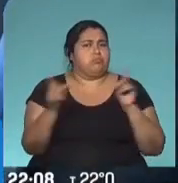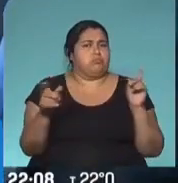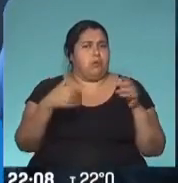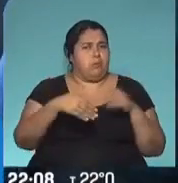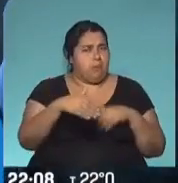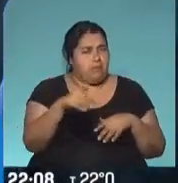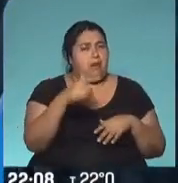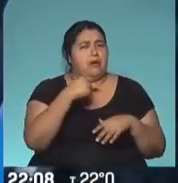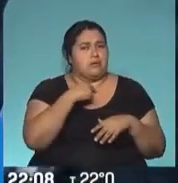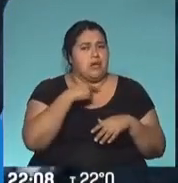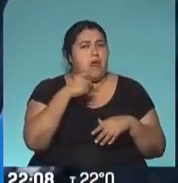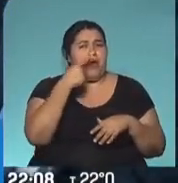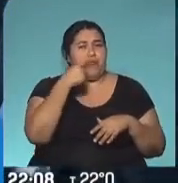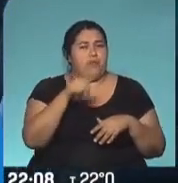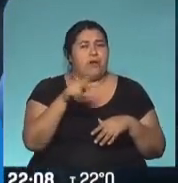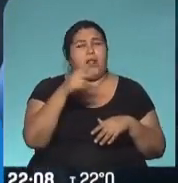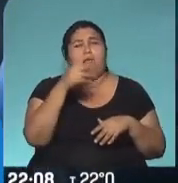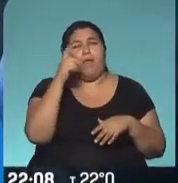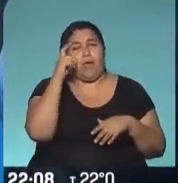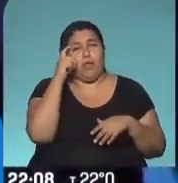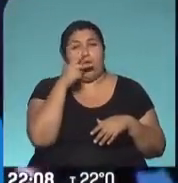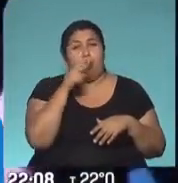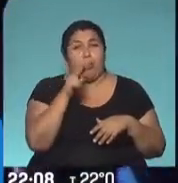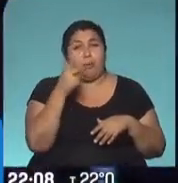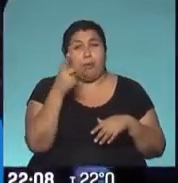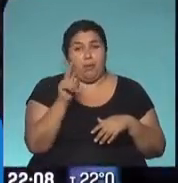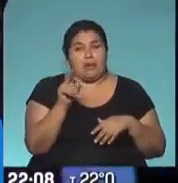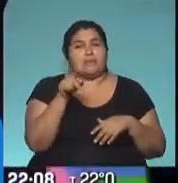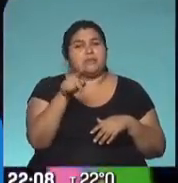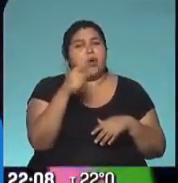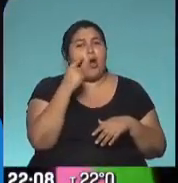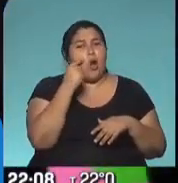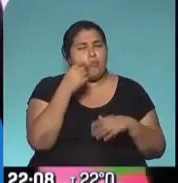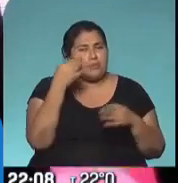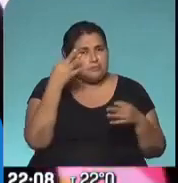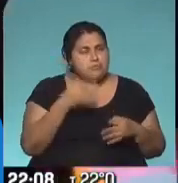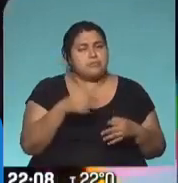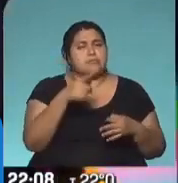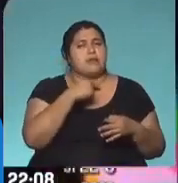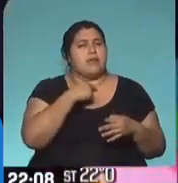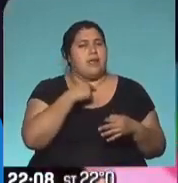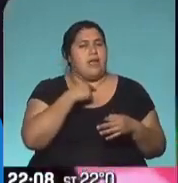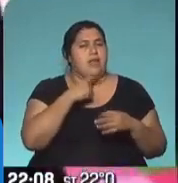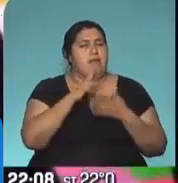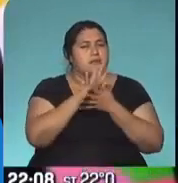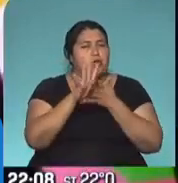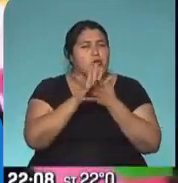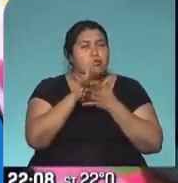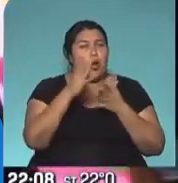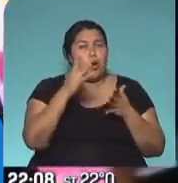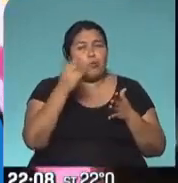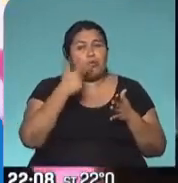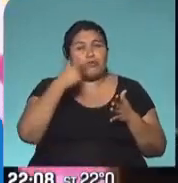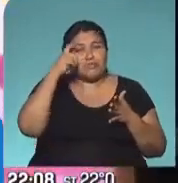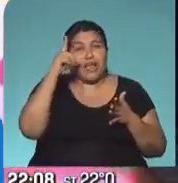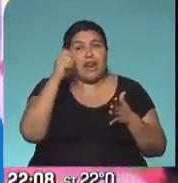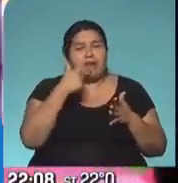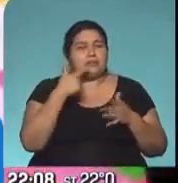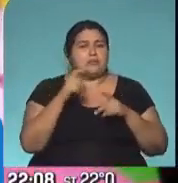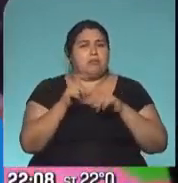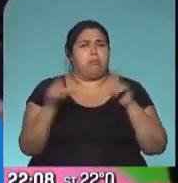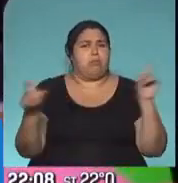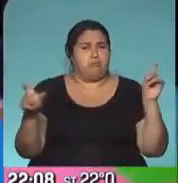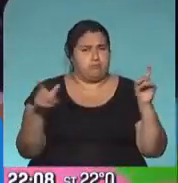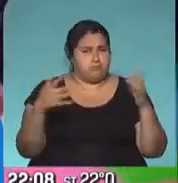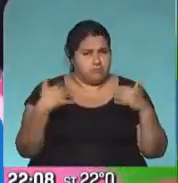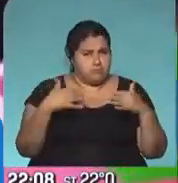podría concretarse a fines de enero de 2020, luego de que Londres termine de definir con Bruselas los detalles de la desconexión, que serán